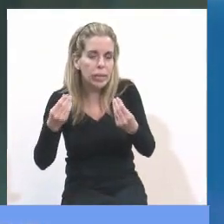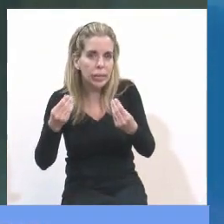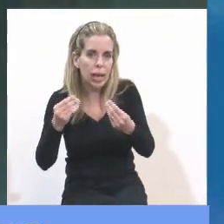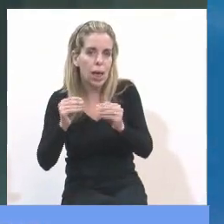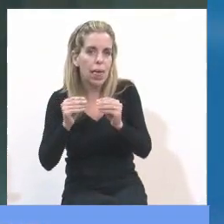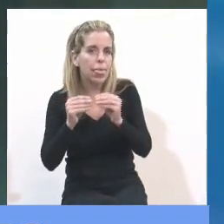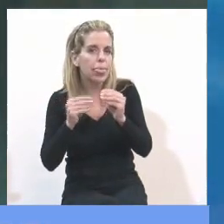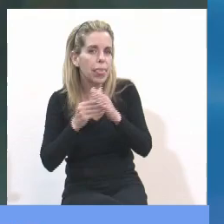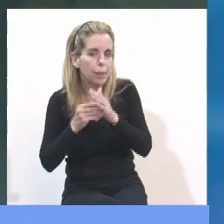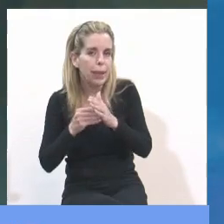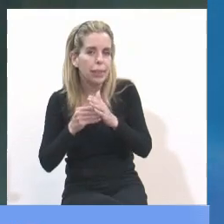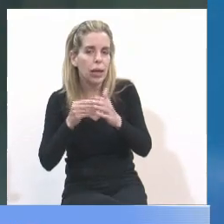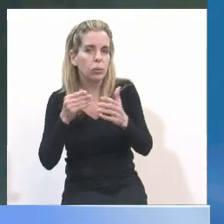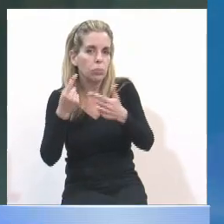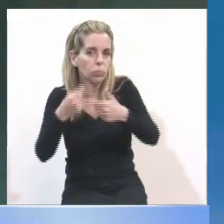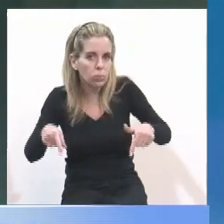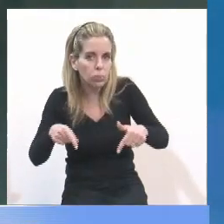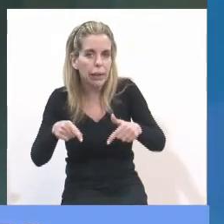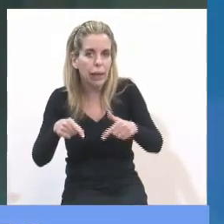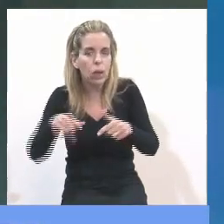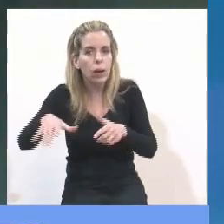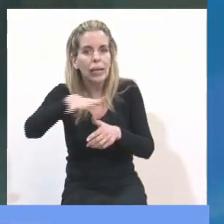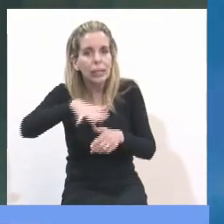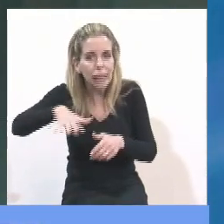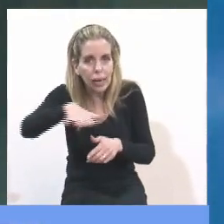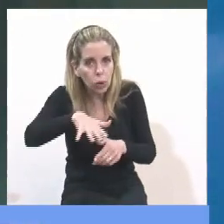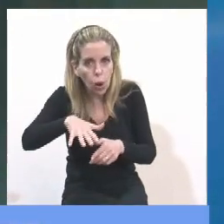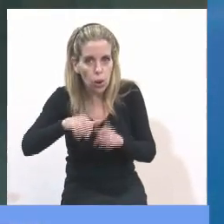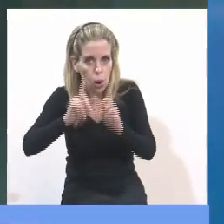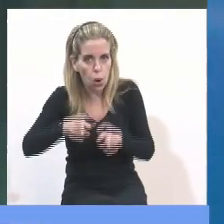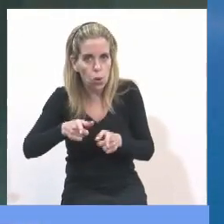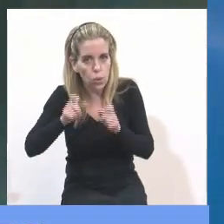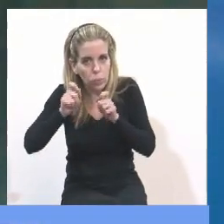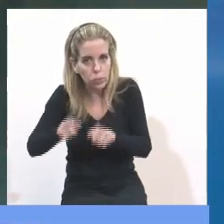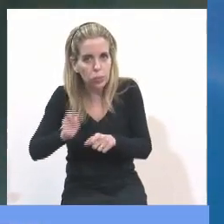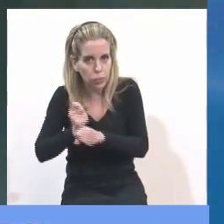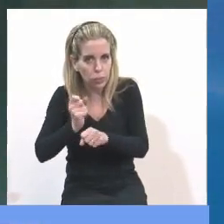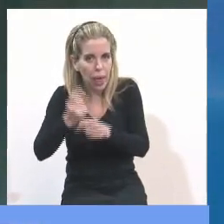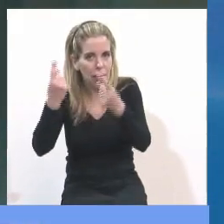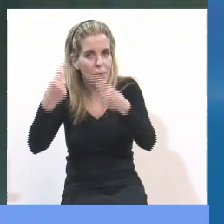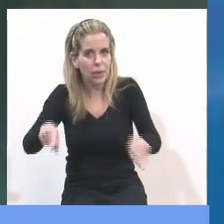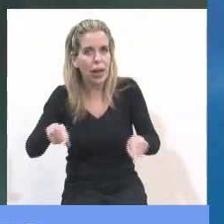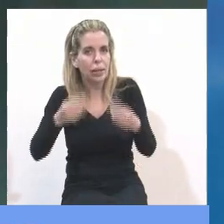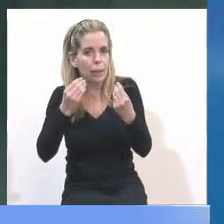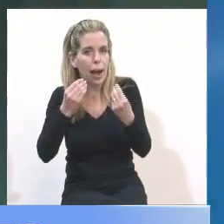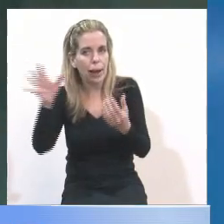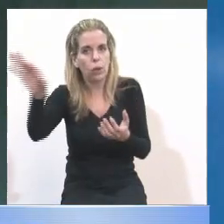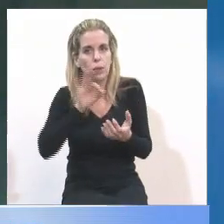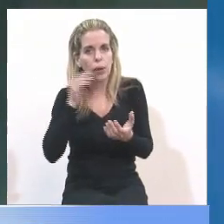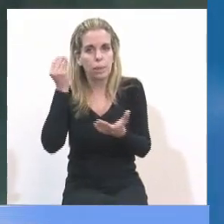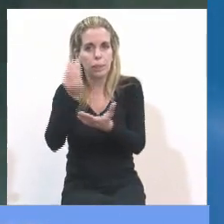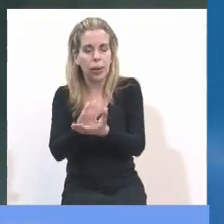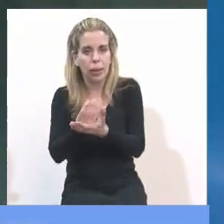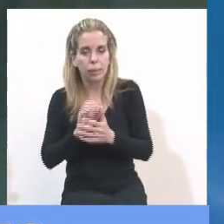Con distinta competencia en razón del grado, de la materia y del territorio, y con una función diversa a aquella para la cual